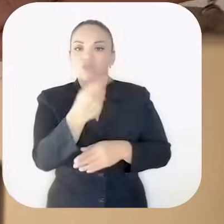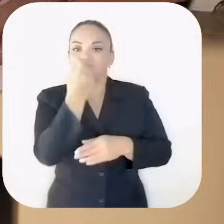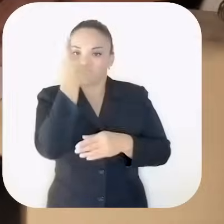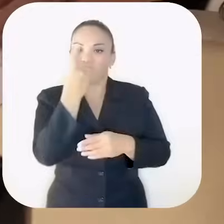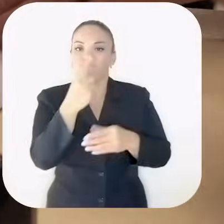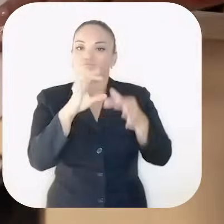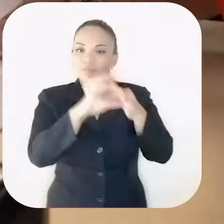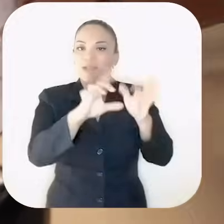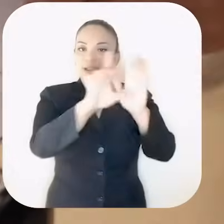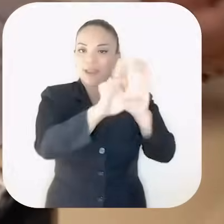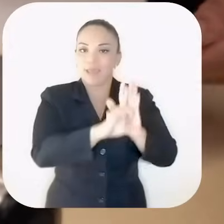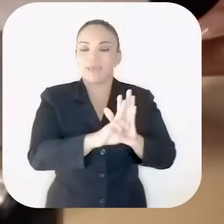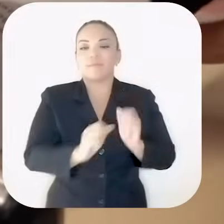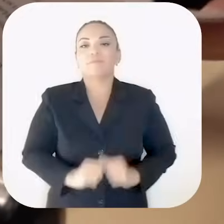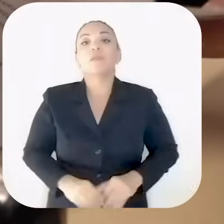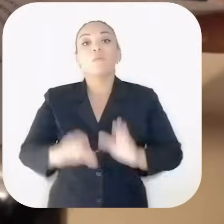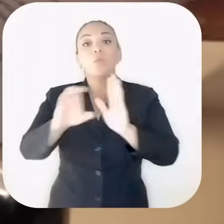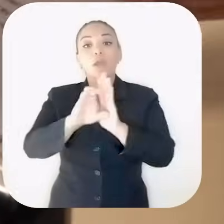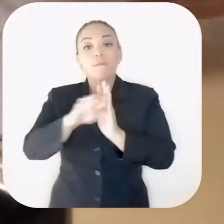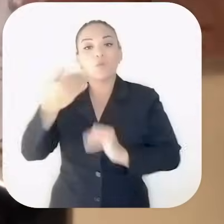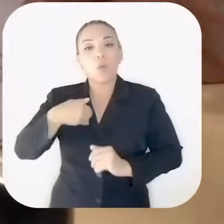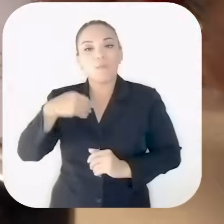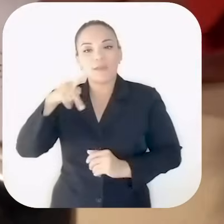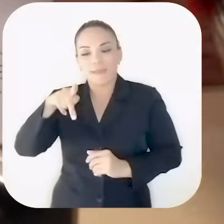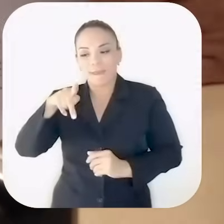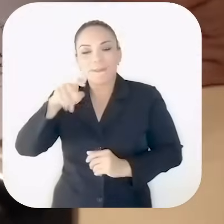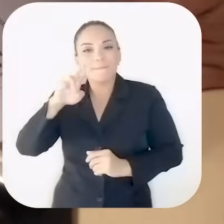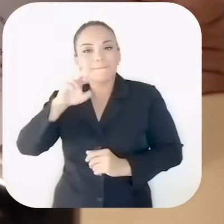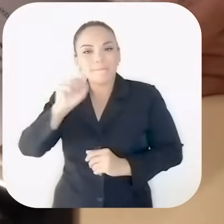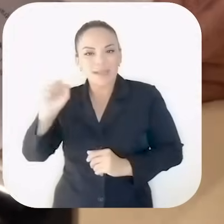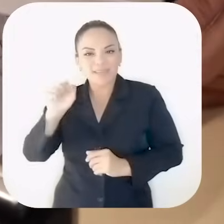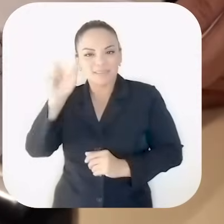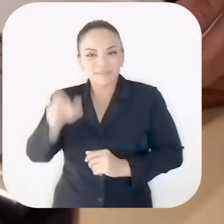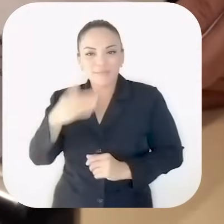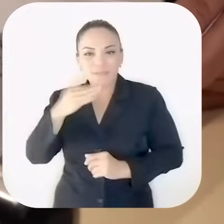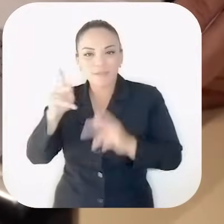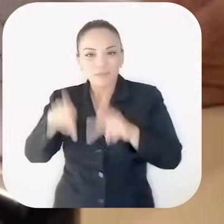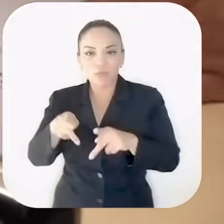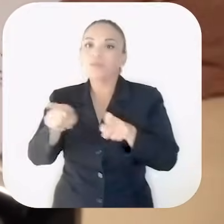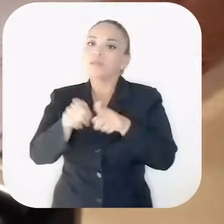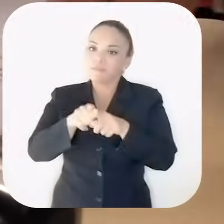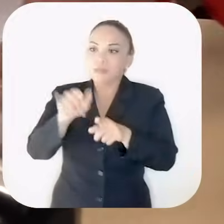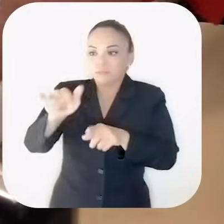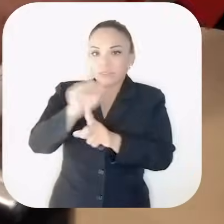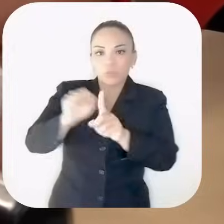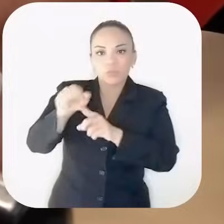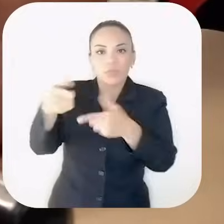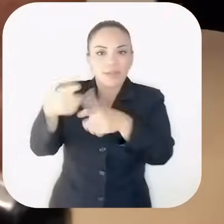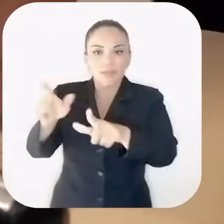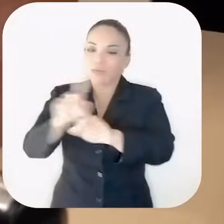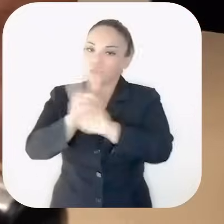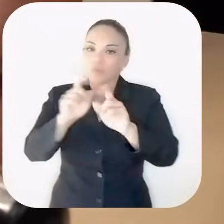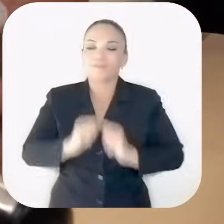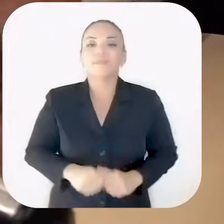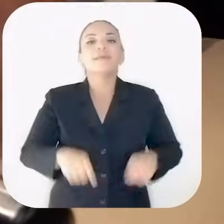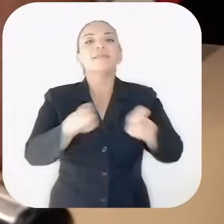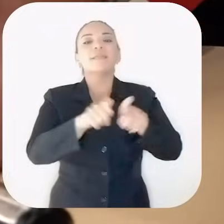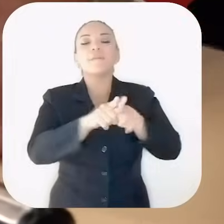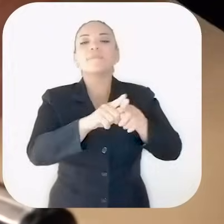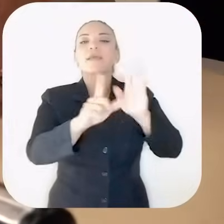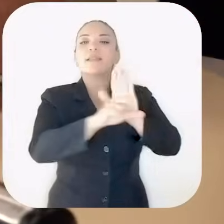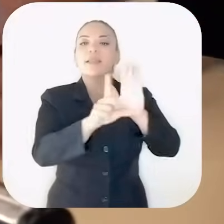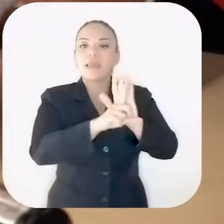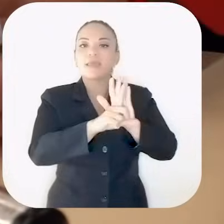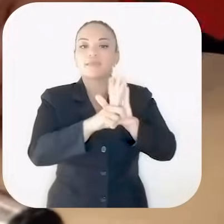penales. Por ejemplo, en el caso de alias Pres. También llevamos a la corriente legislativa la reforma a la ley de armas, que